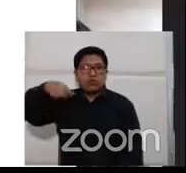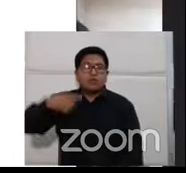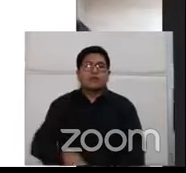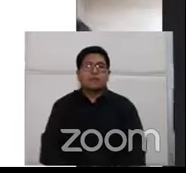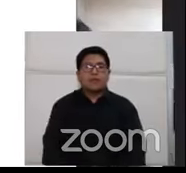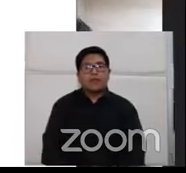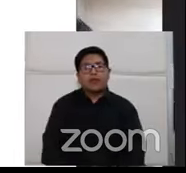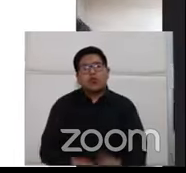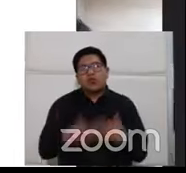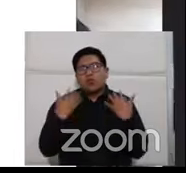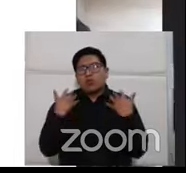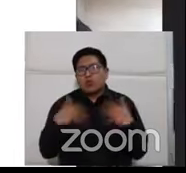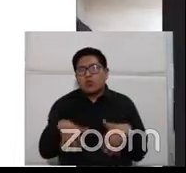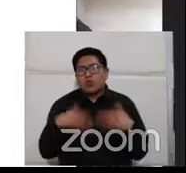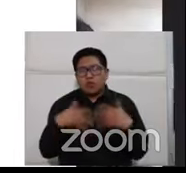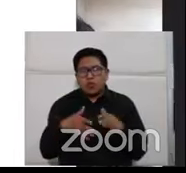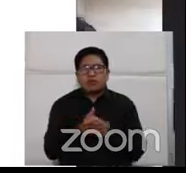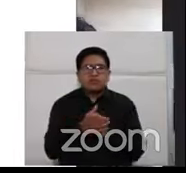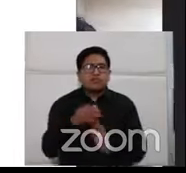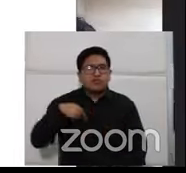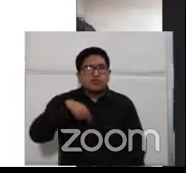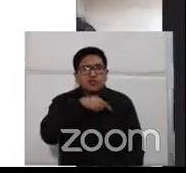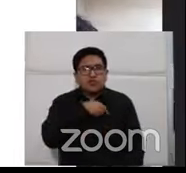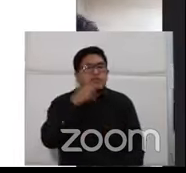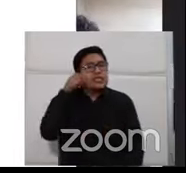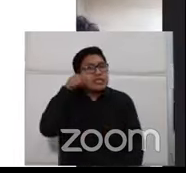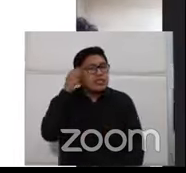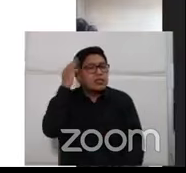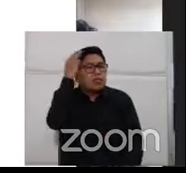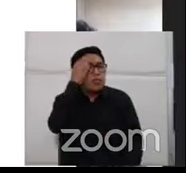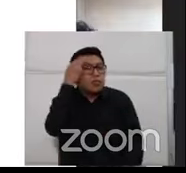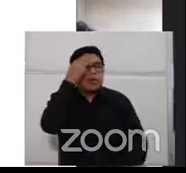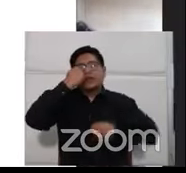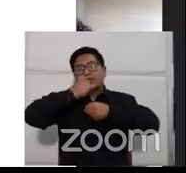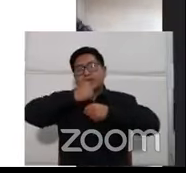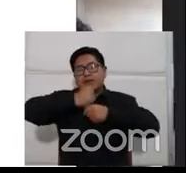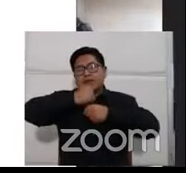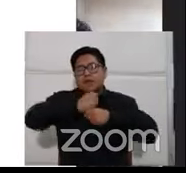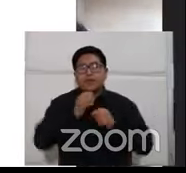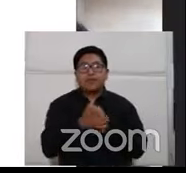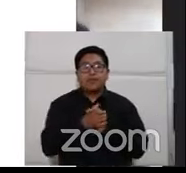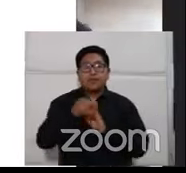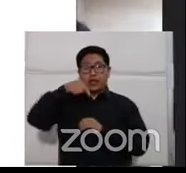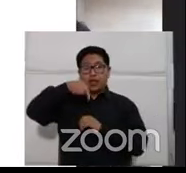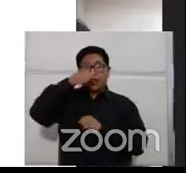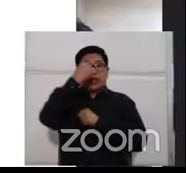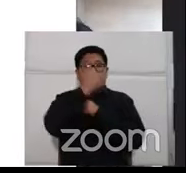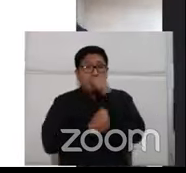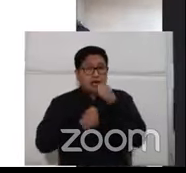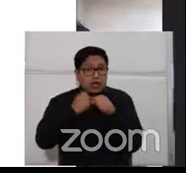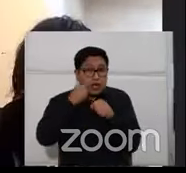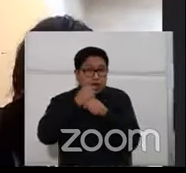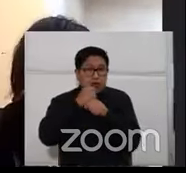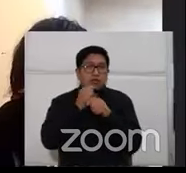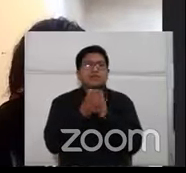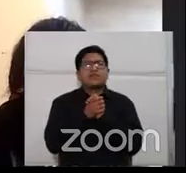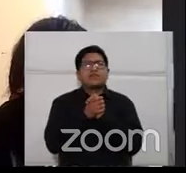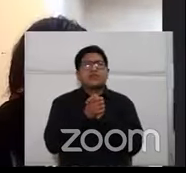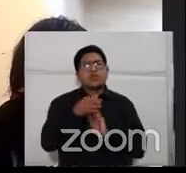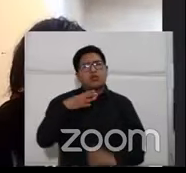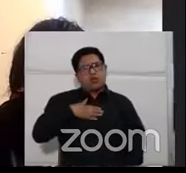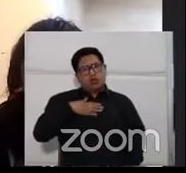pues por esos motivos van a trabajar este año también y bueno a lo que hoy